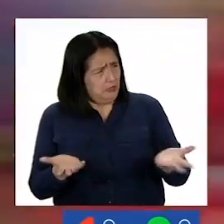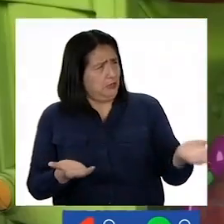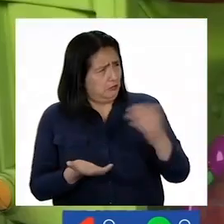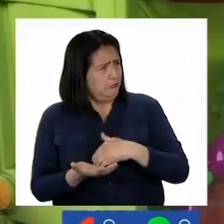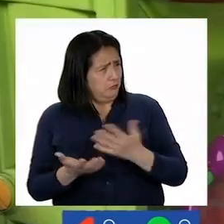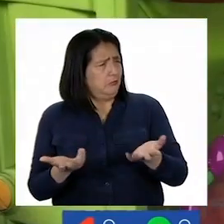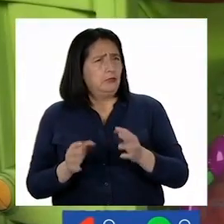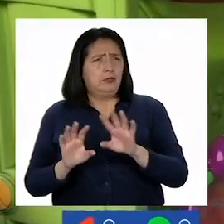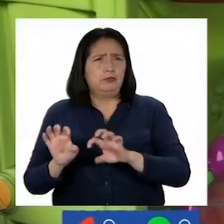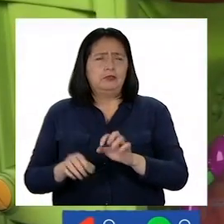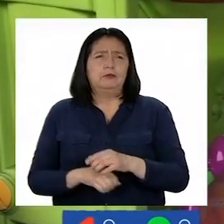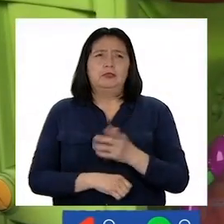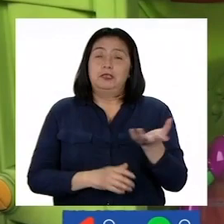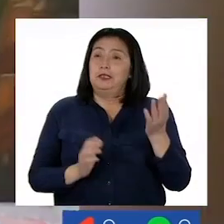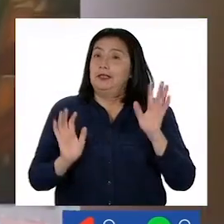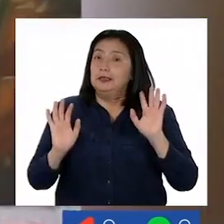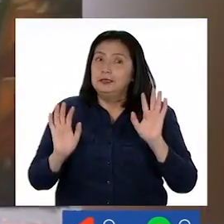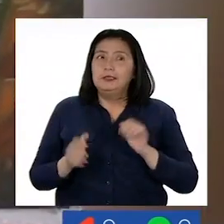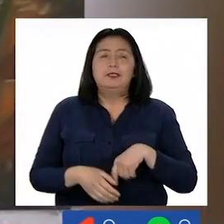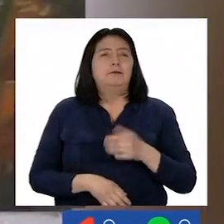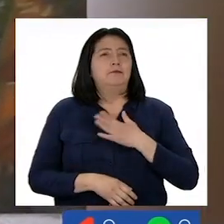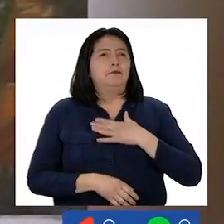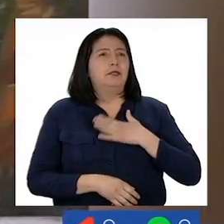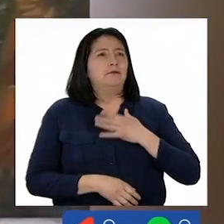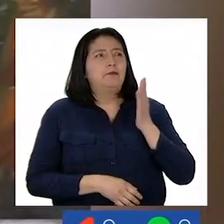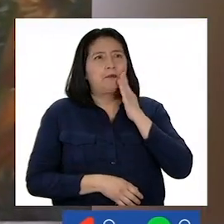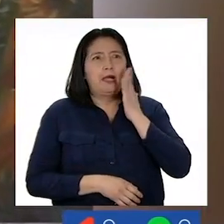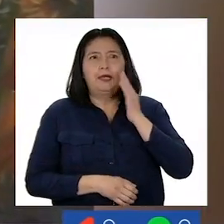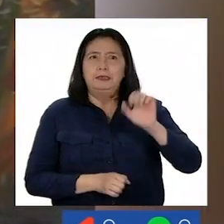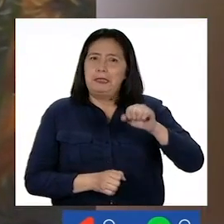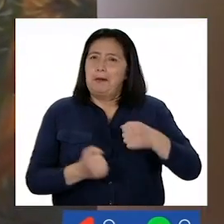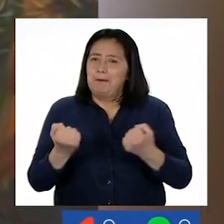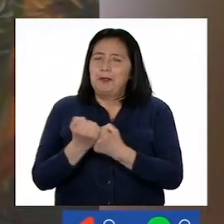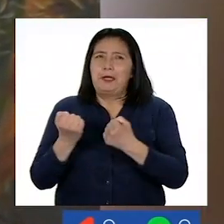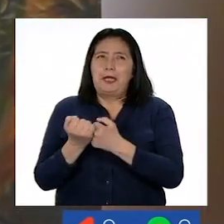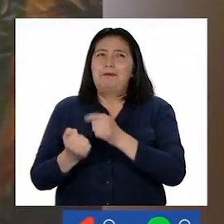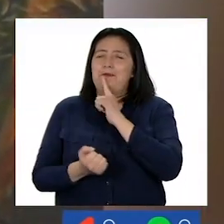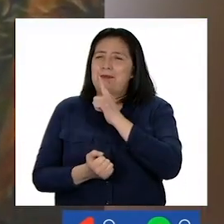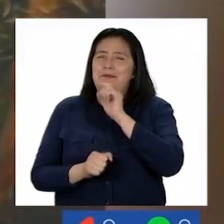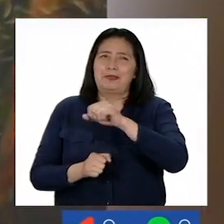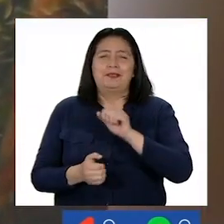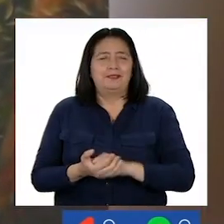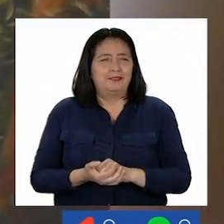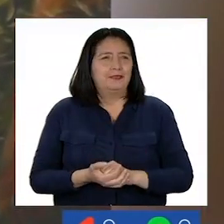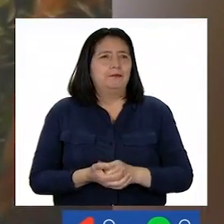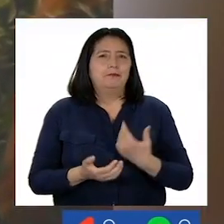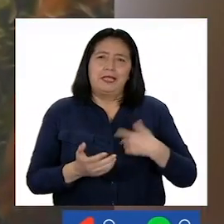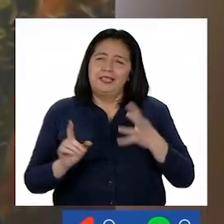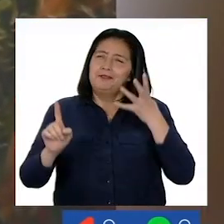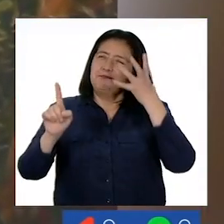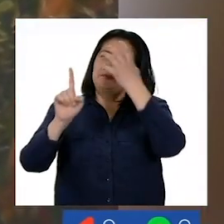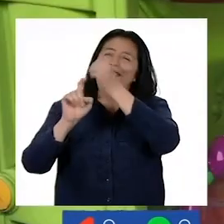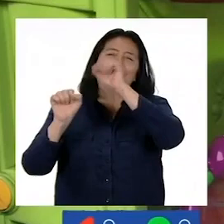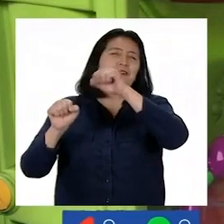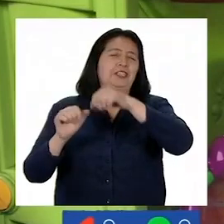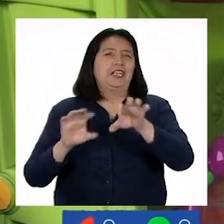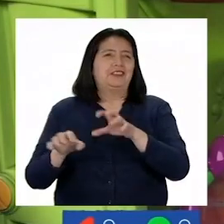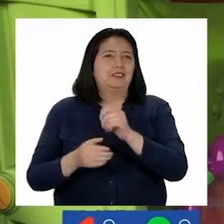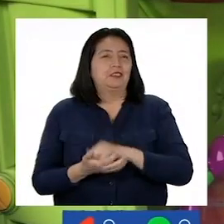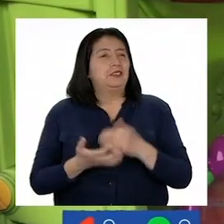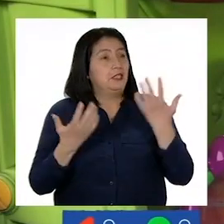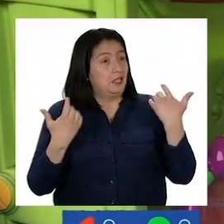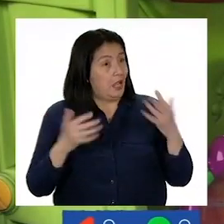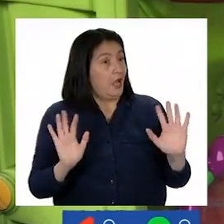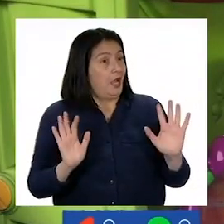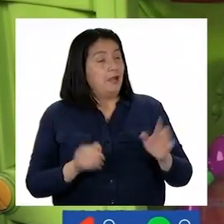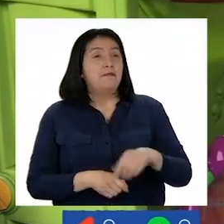más. Fue así que mi mamá apoyó a mi papá a alcanzar su sueño. Y